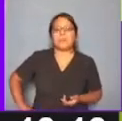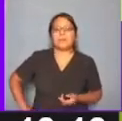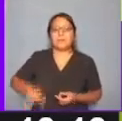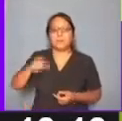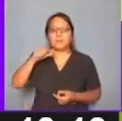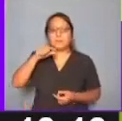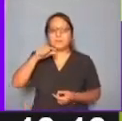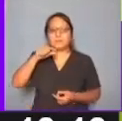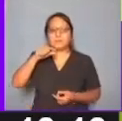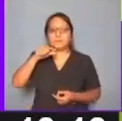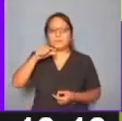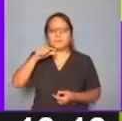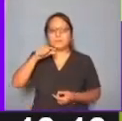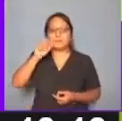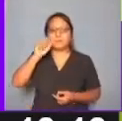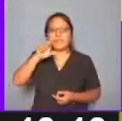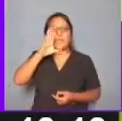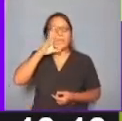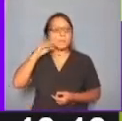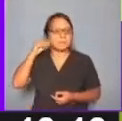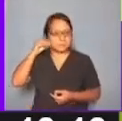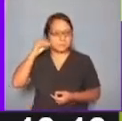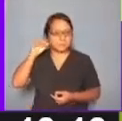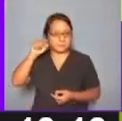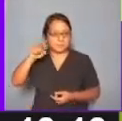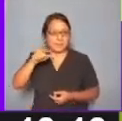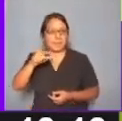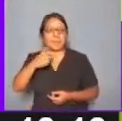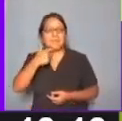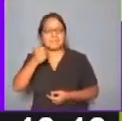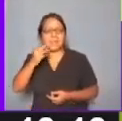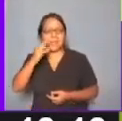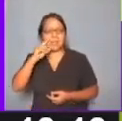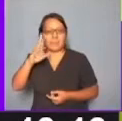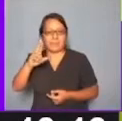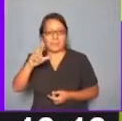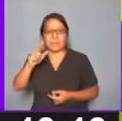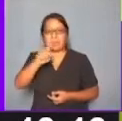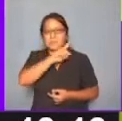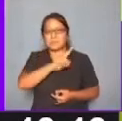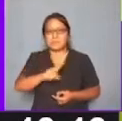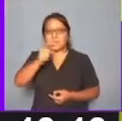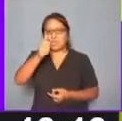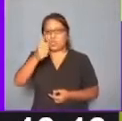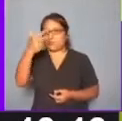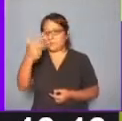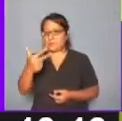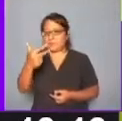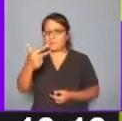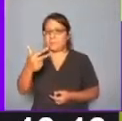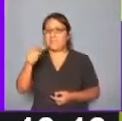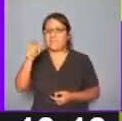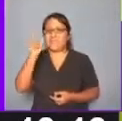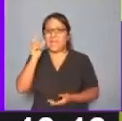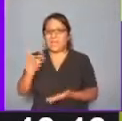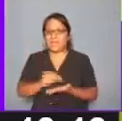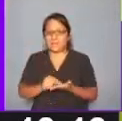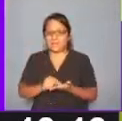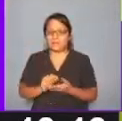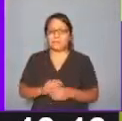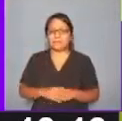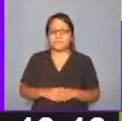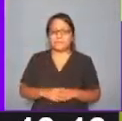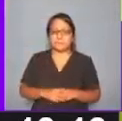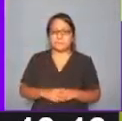y dejar así inaugurado el periodo de sesiones ordinarias. Sería el periodo número 163 que tiene la legislatura de la